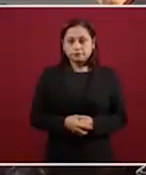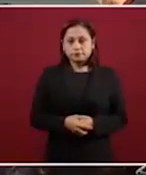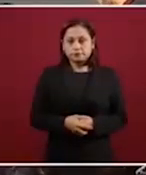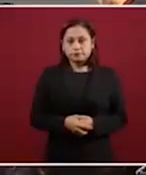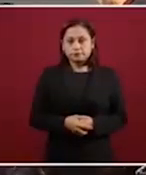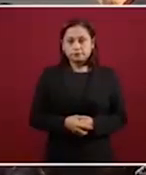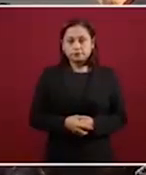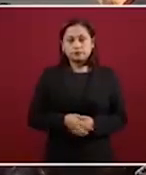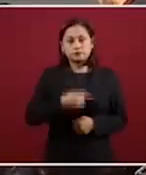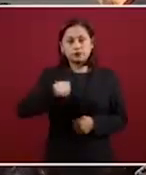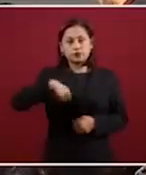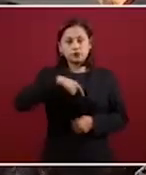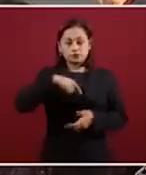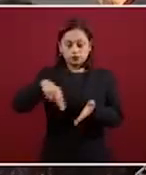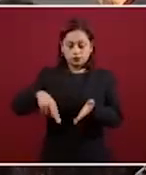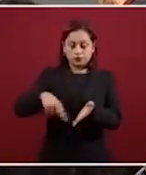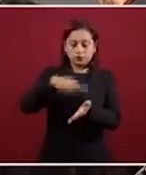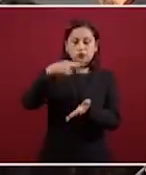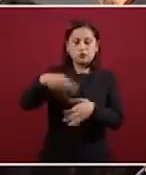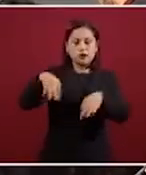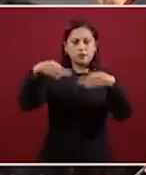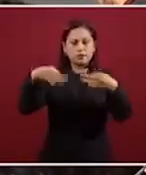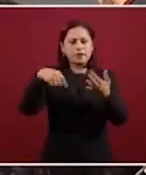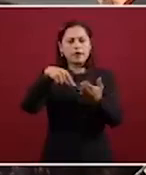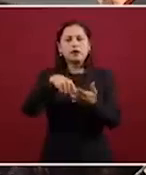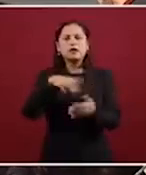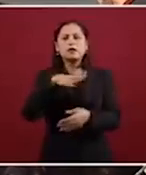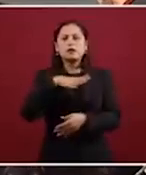es la convocatoria